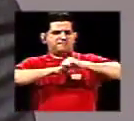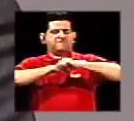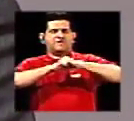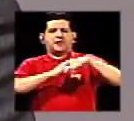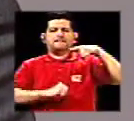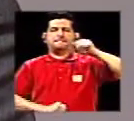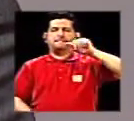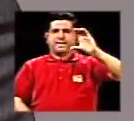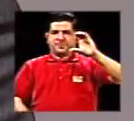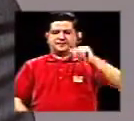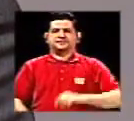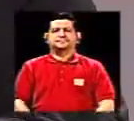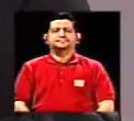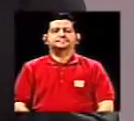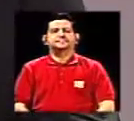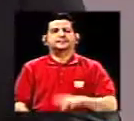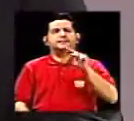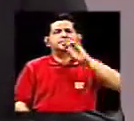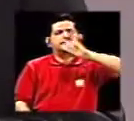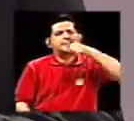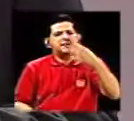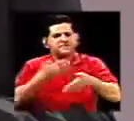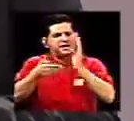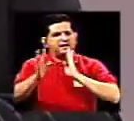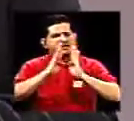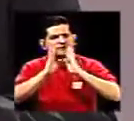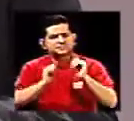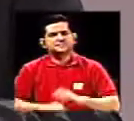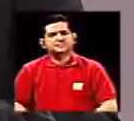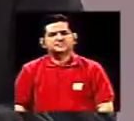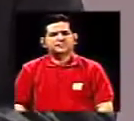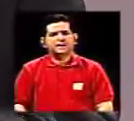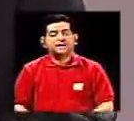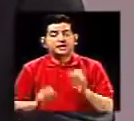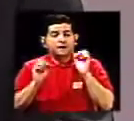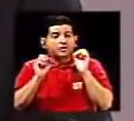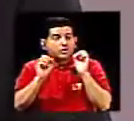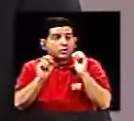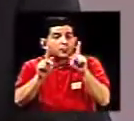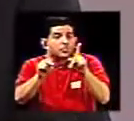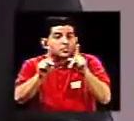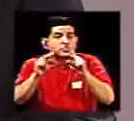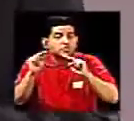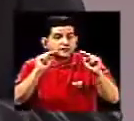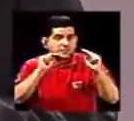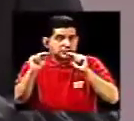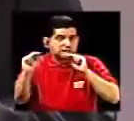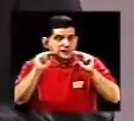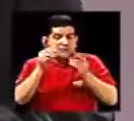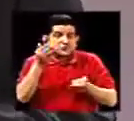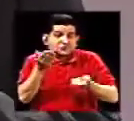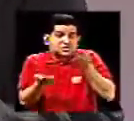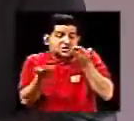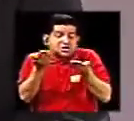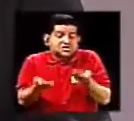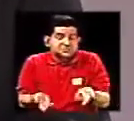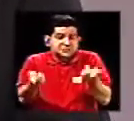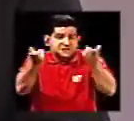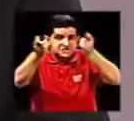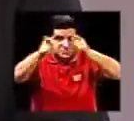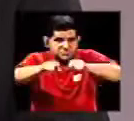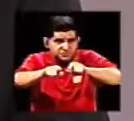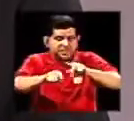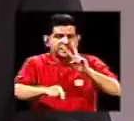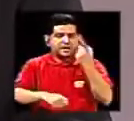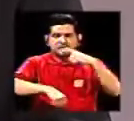Ciudadana. Don Melvin, conversábamos ahora de las posibles negociaciones que se puedan emprender de cara a